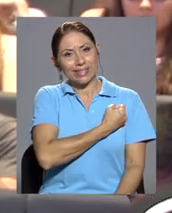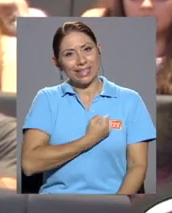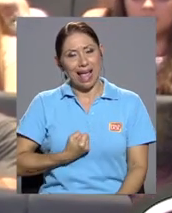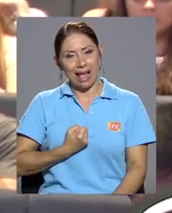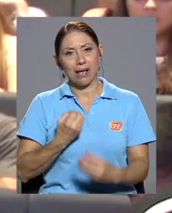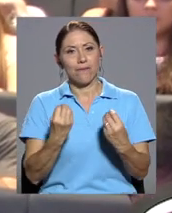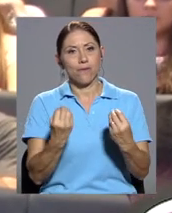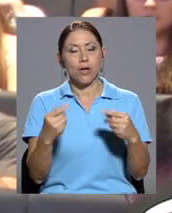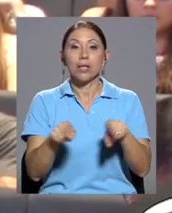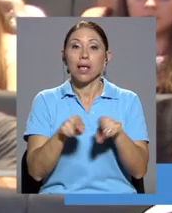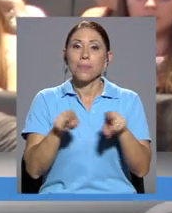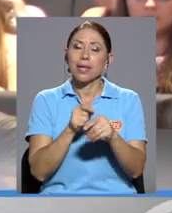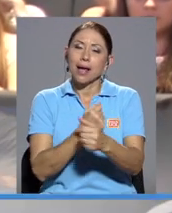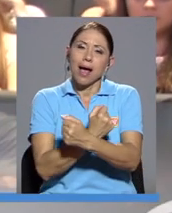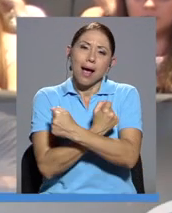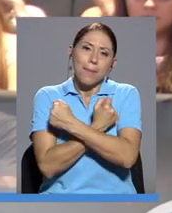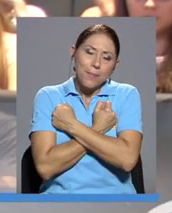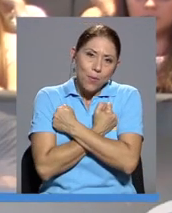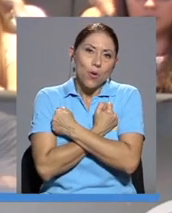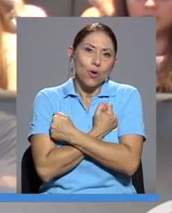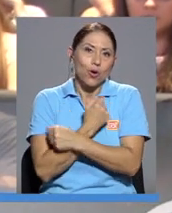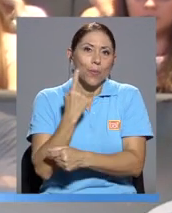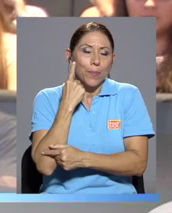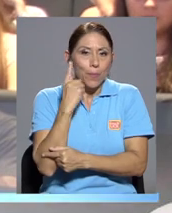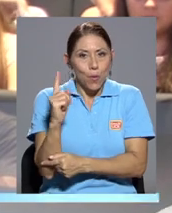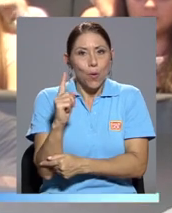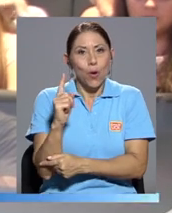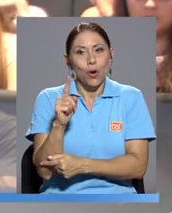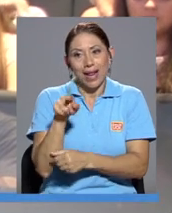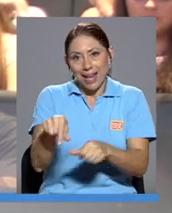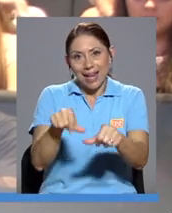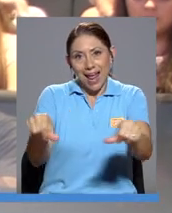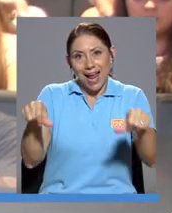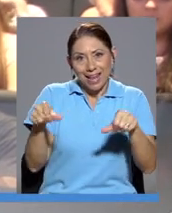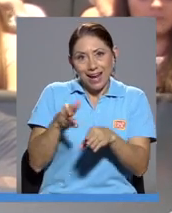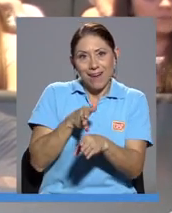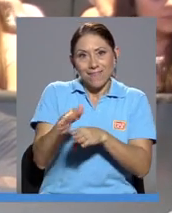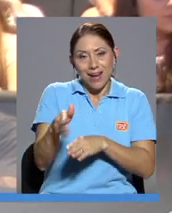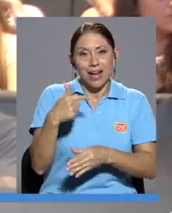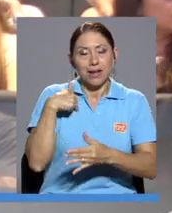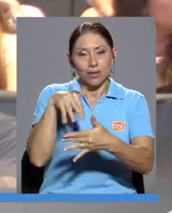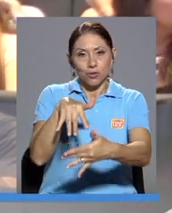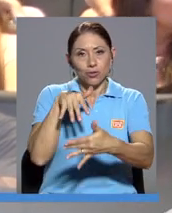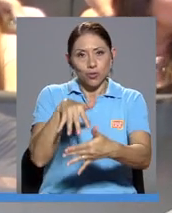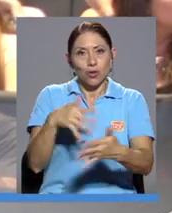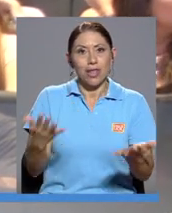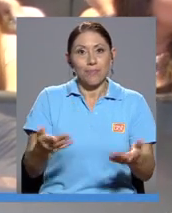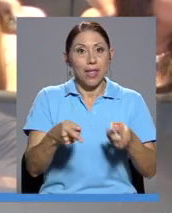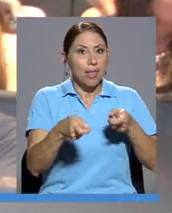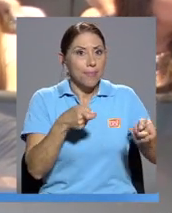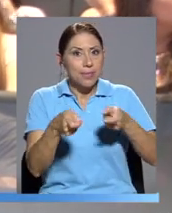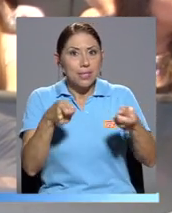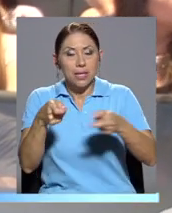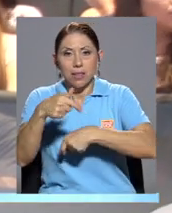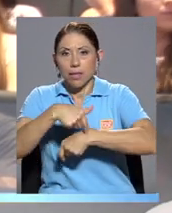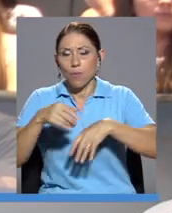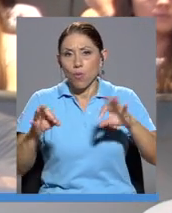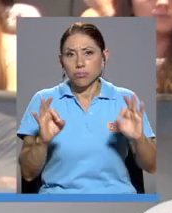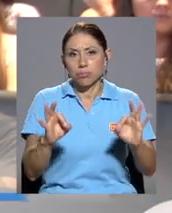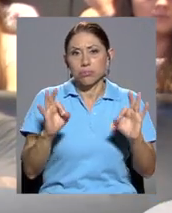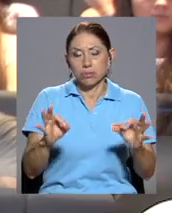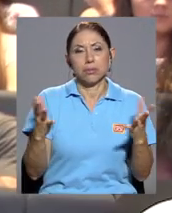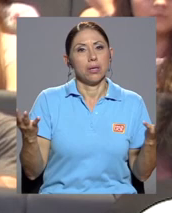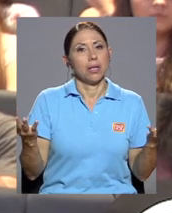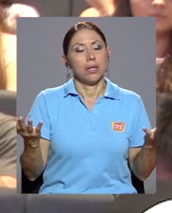también hay que tener amor por el área en la cual uno está estudiando eso es imprescindible administrar bien el tiempo y